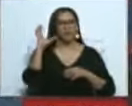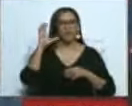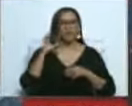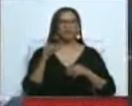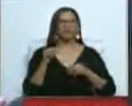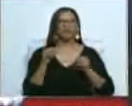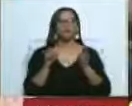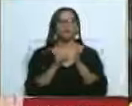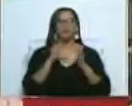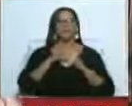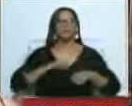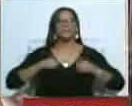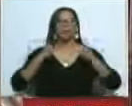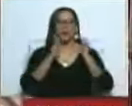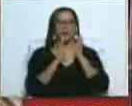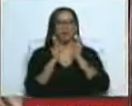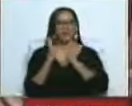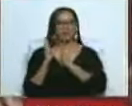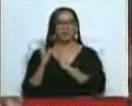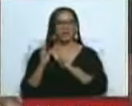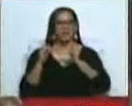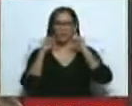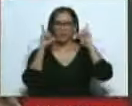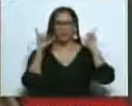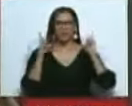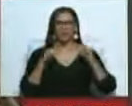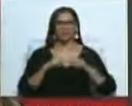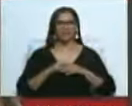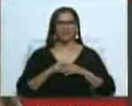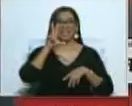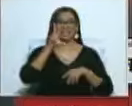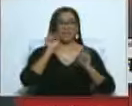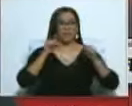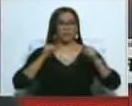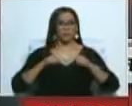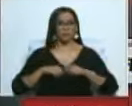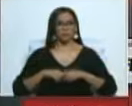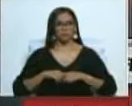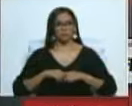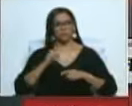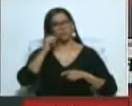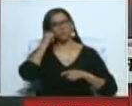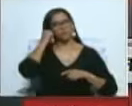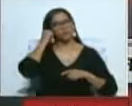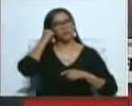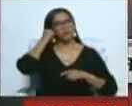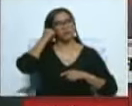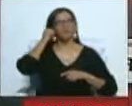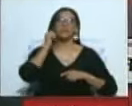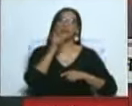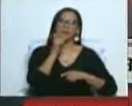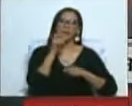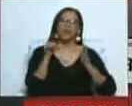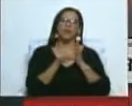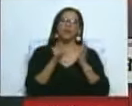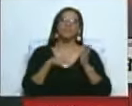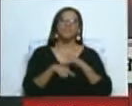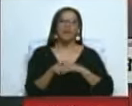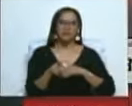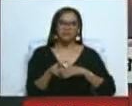más organizados. Impresionante, de verdad. Eso hacen una seña y usted le pregunta, presidente, ¿para dónde